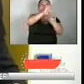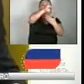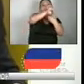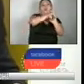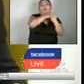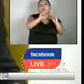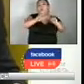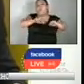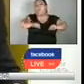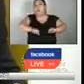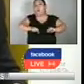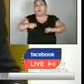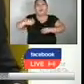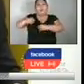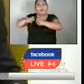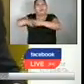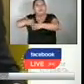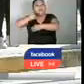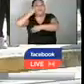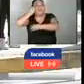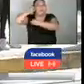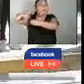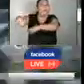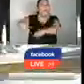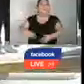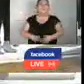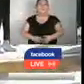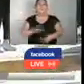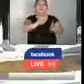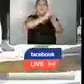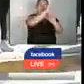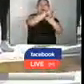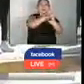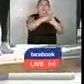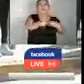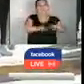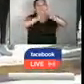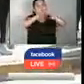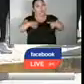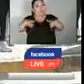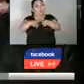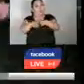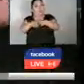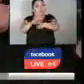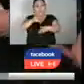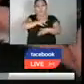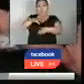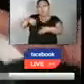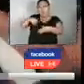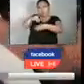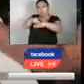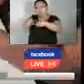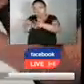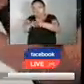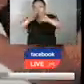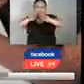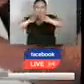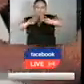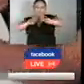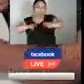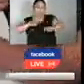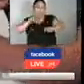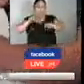seguir perdiendo generaciones en este país. El anteproyecto será estudiado por la Comisión de la Familia, en donde se contará con los aportes